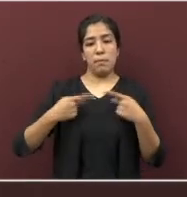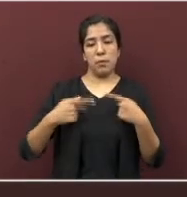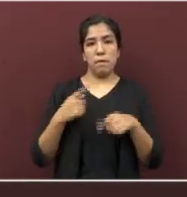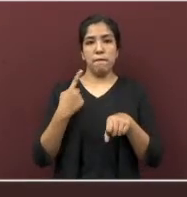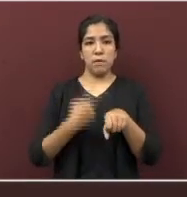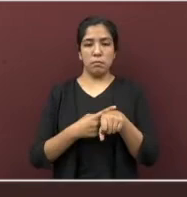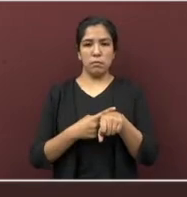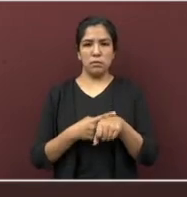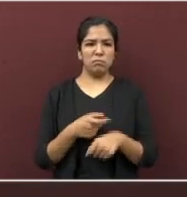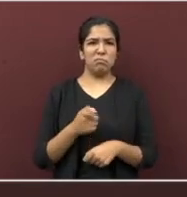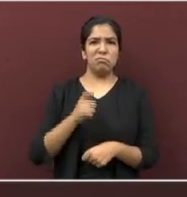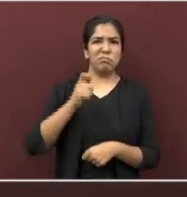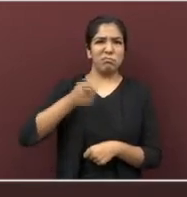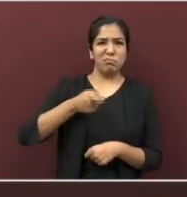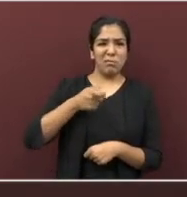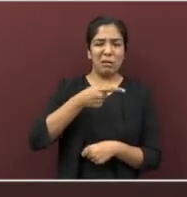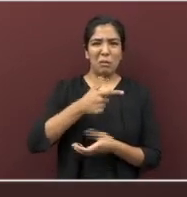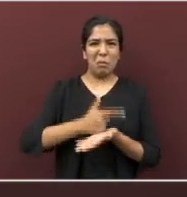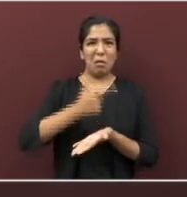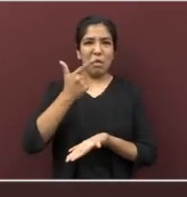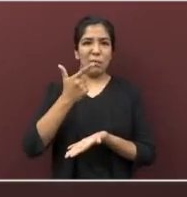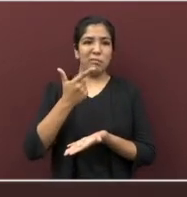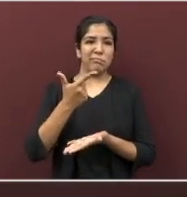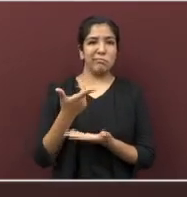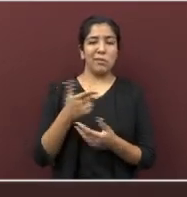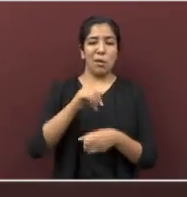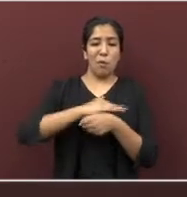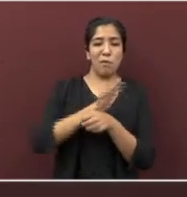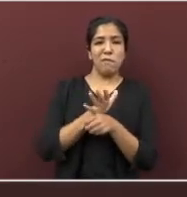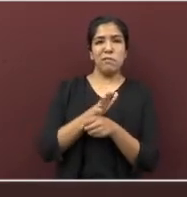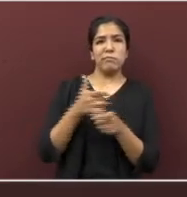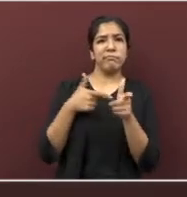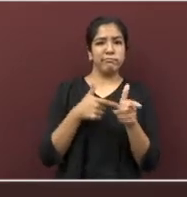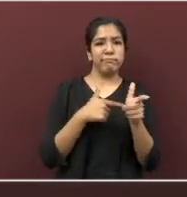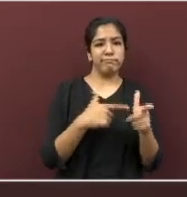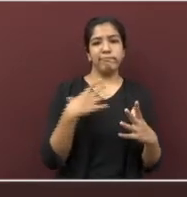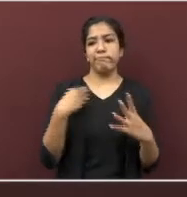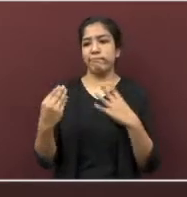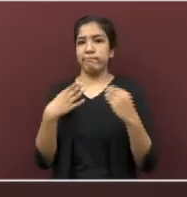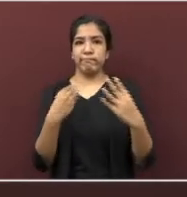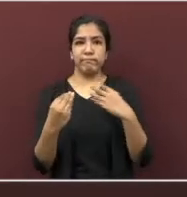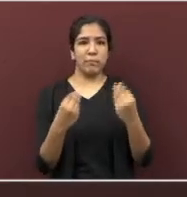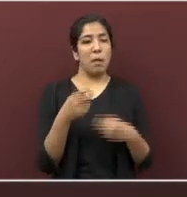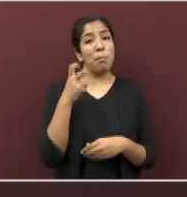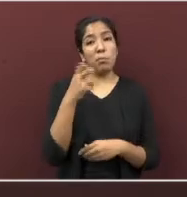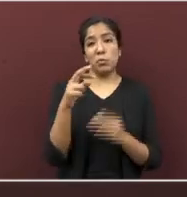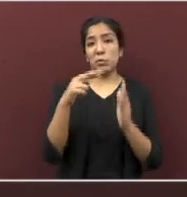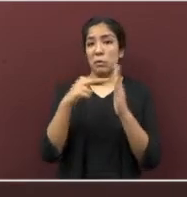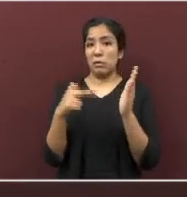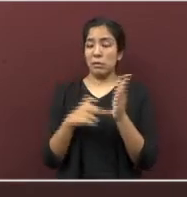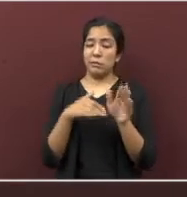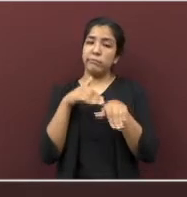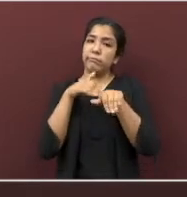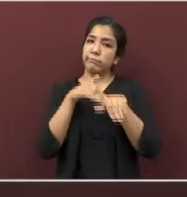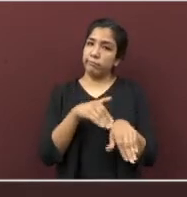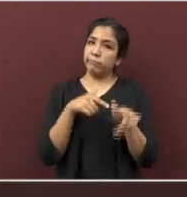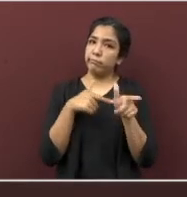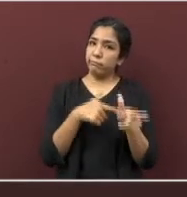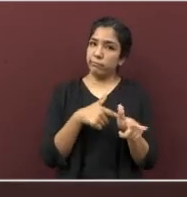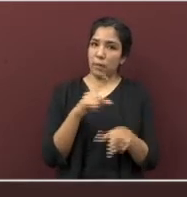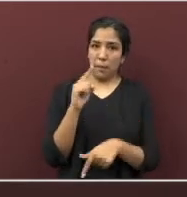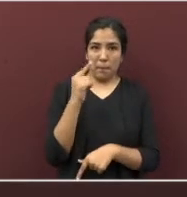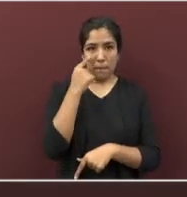reflejo de que la transmisión continua y por lo tanto no debemos de aflojar las medidas de protección miren ustedes